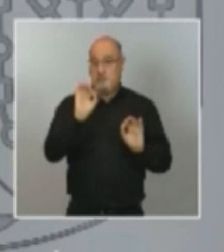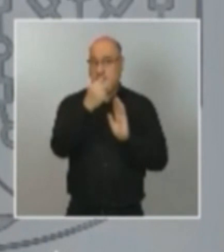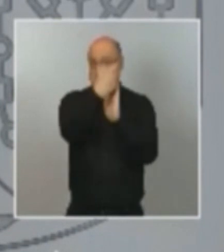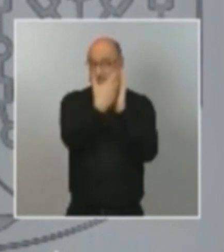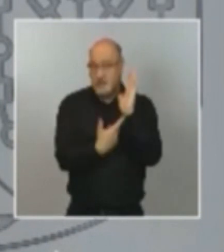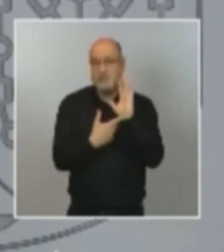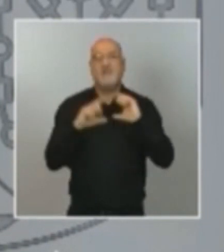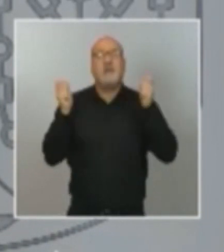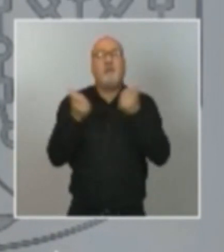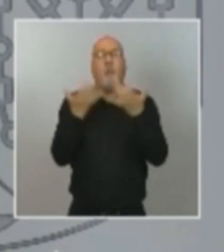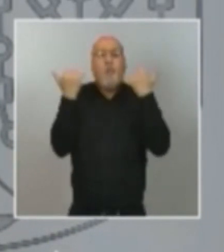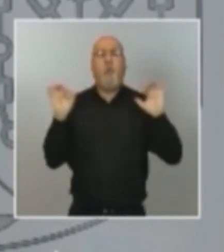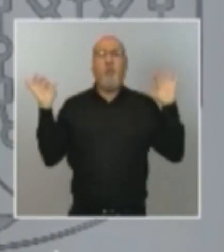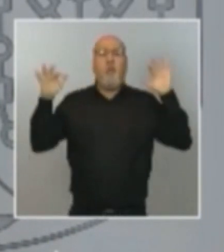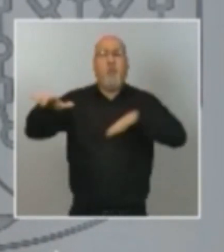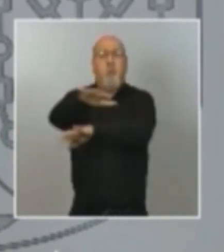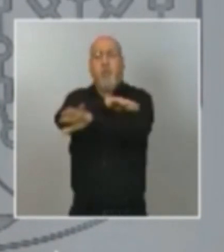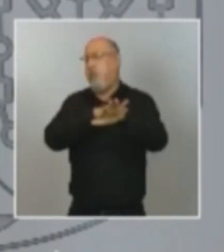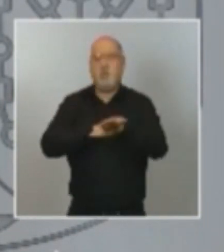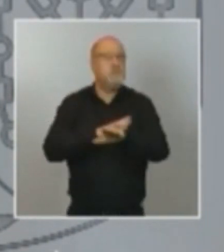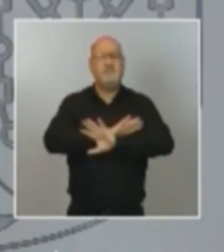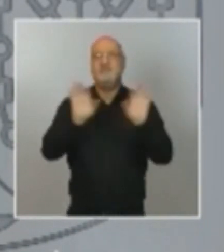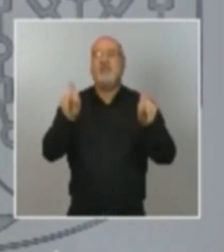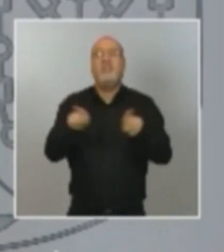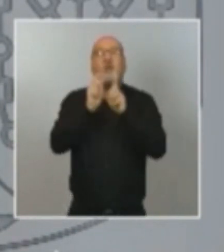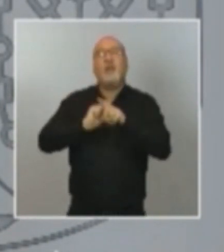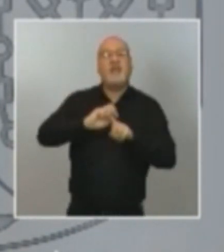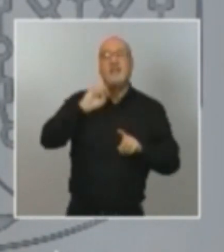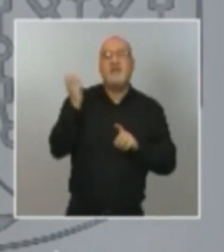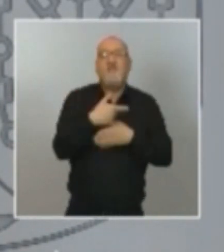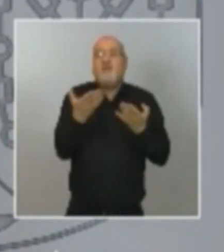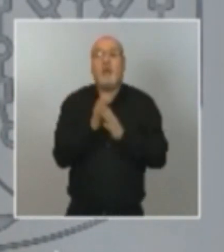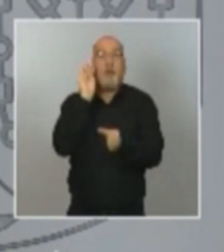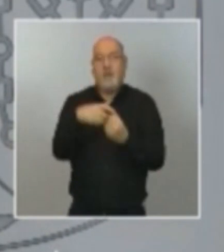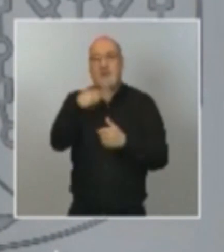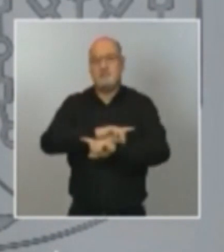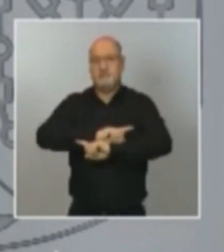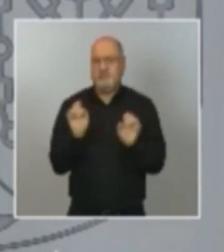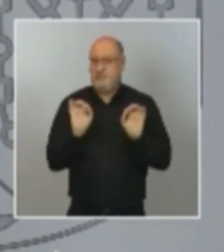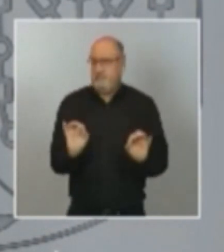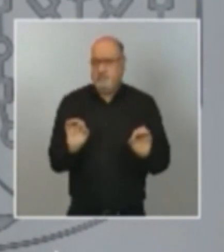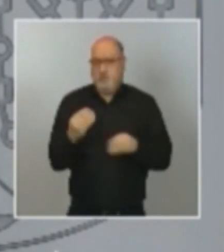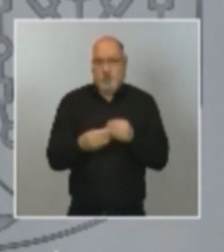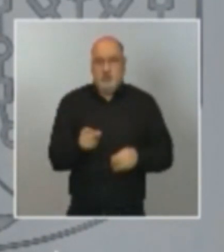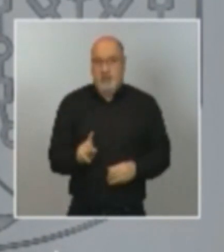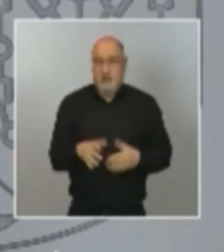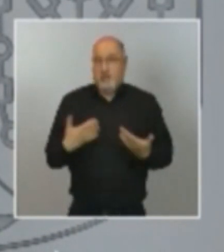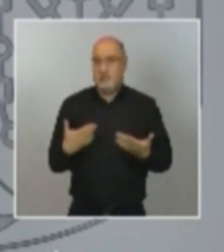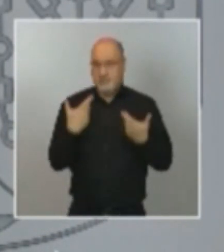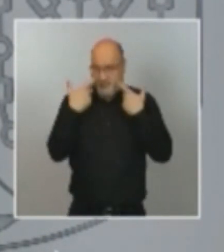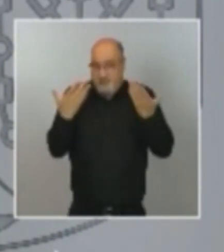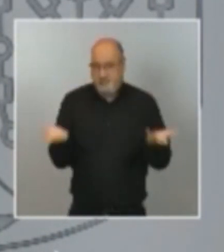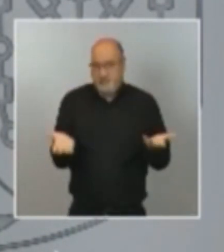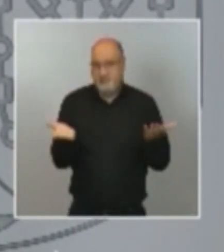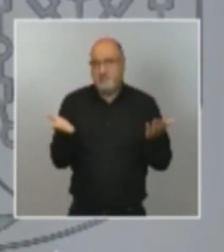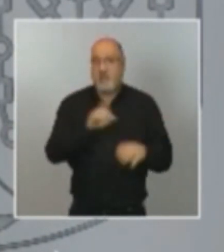eventos masivos de cualquier índole que impliquen aglomeración o concentración de personas. Este evento deportivo, aunque